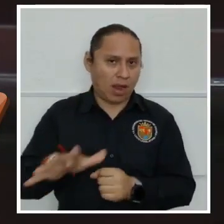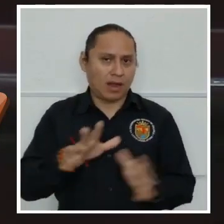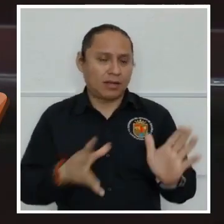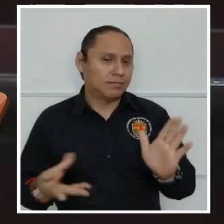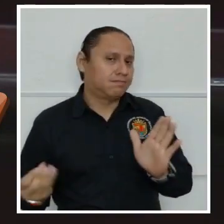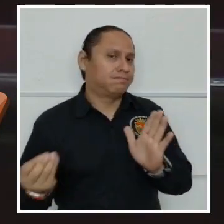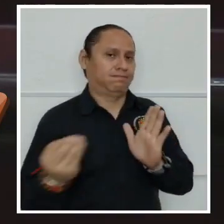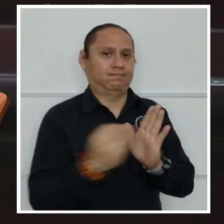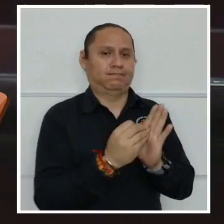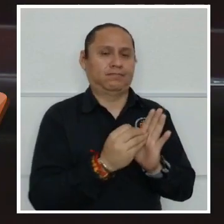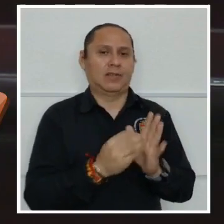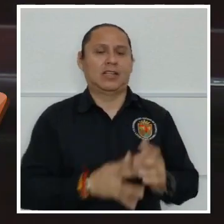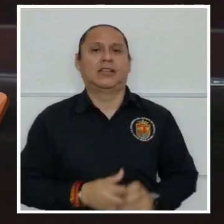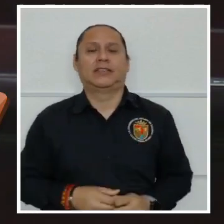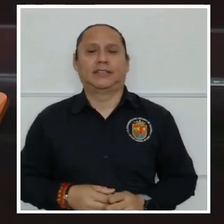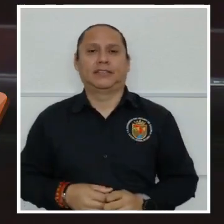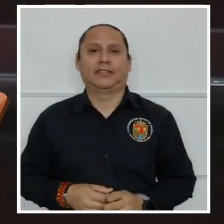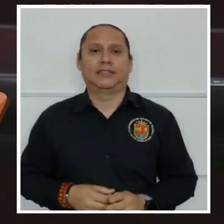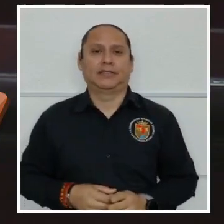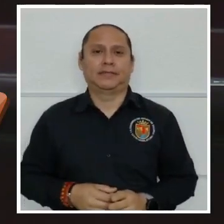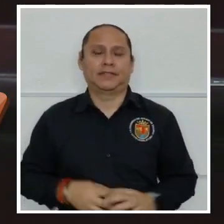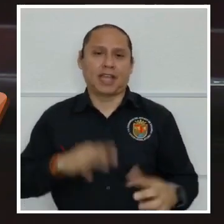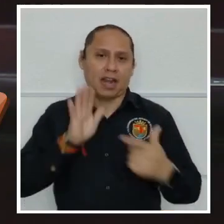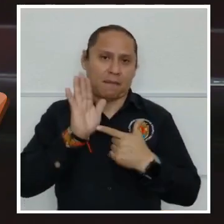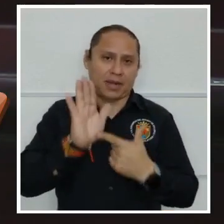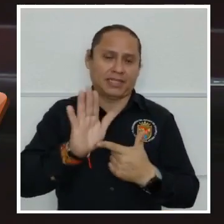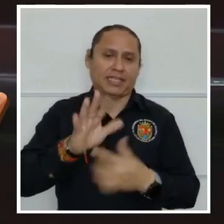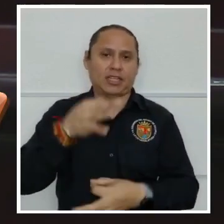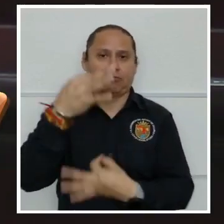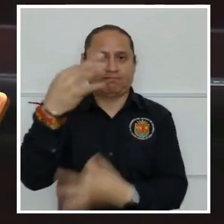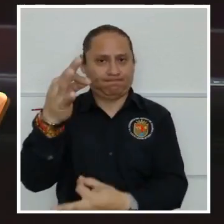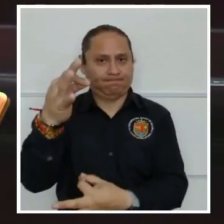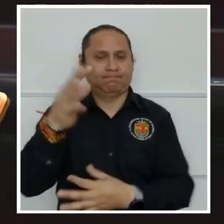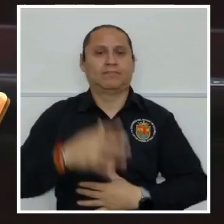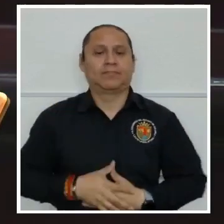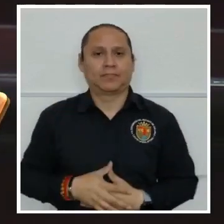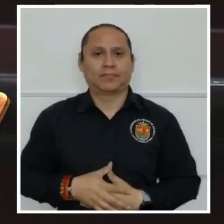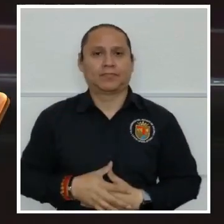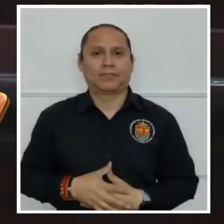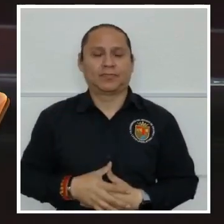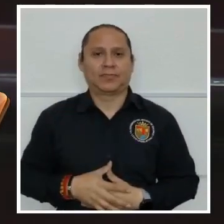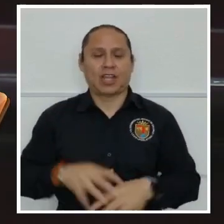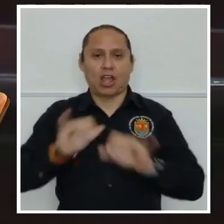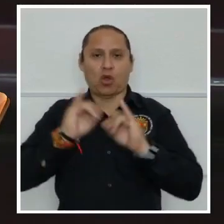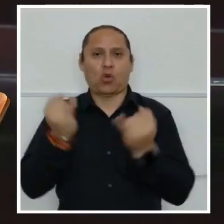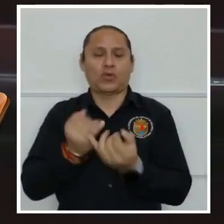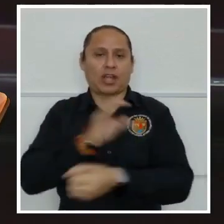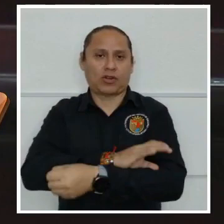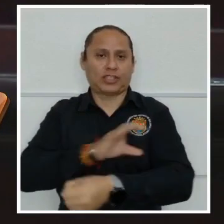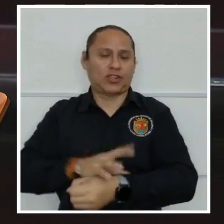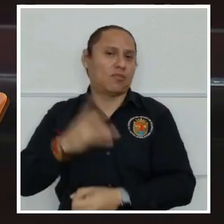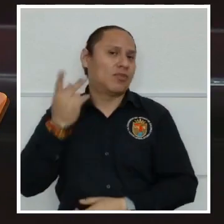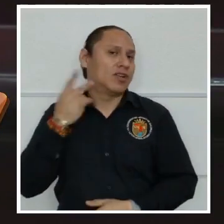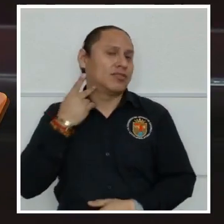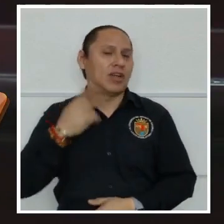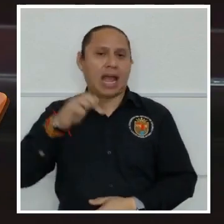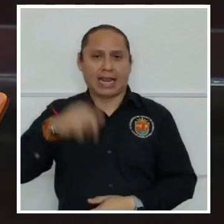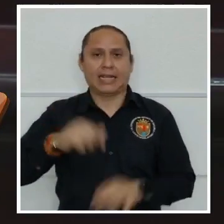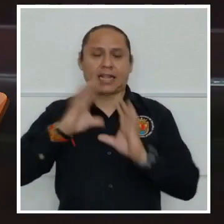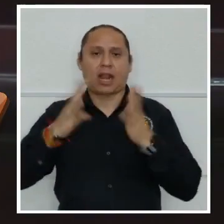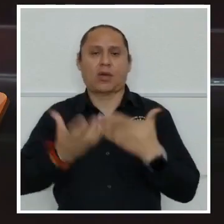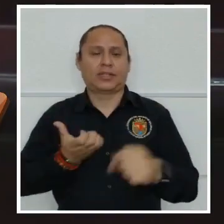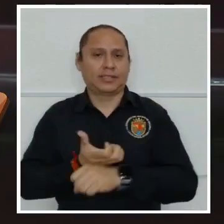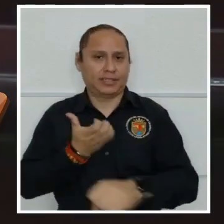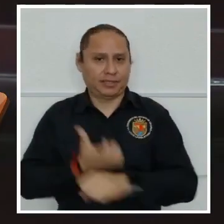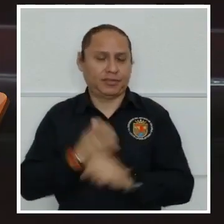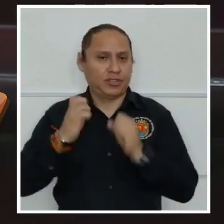anexa y forma parte integrante del presente documento. Dado en la Junta de Coordinación Política del Congreso